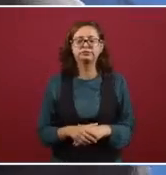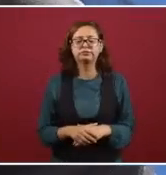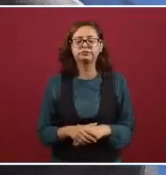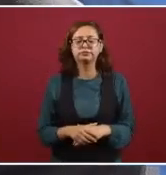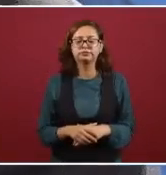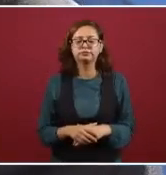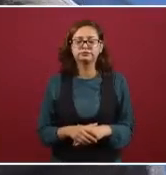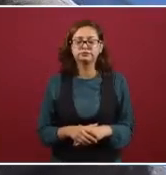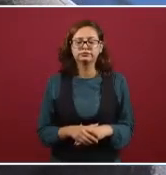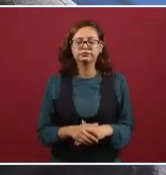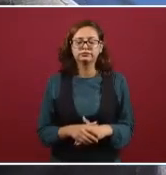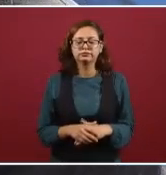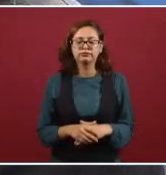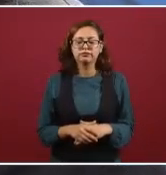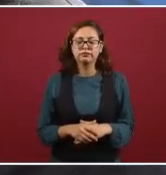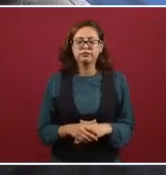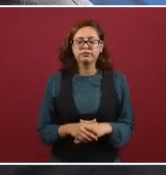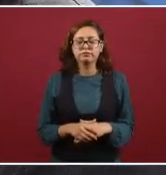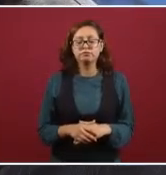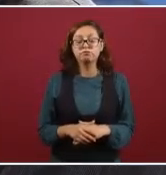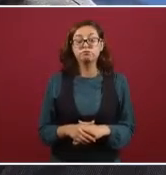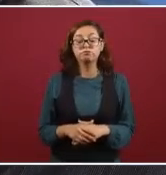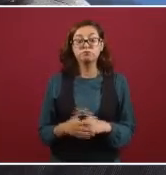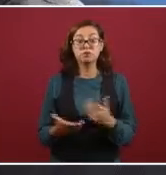tenemos como meta